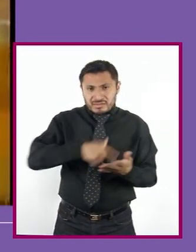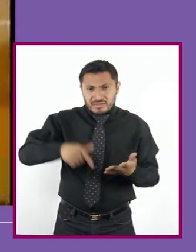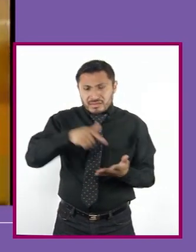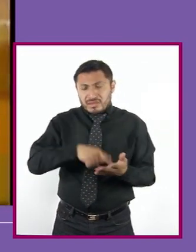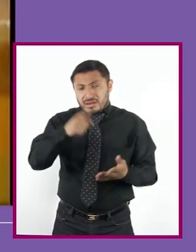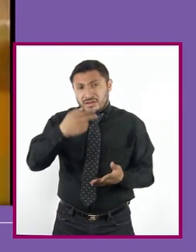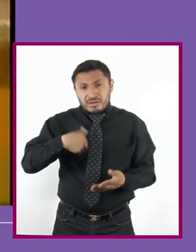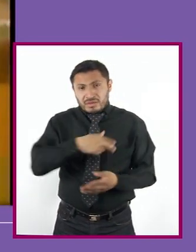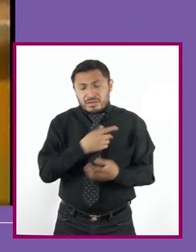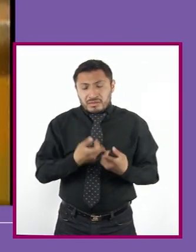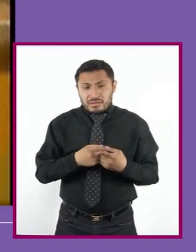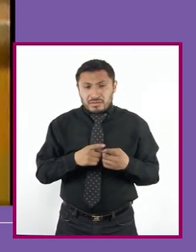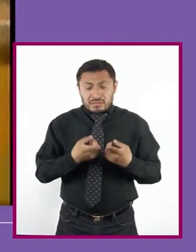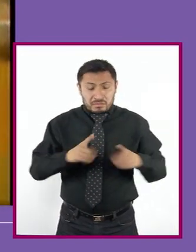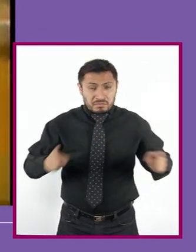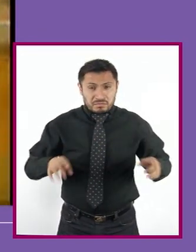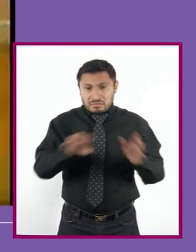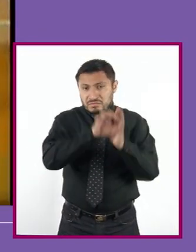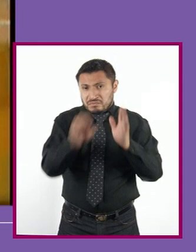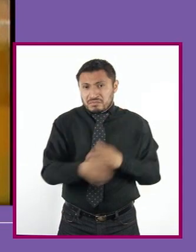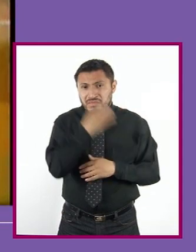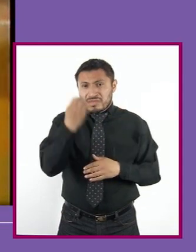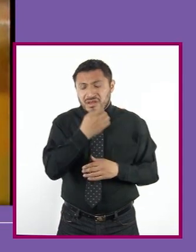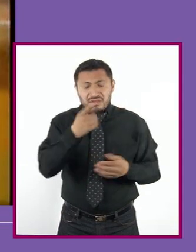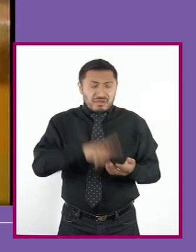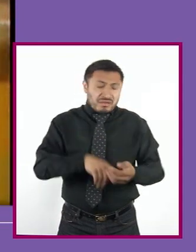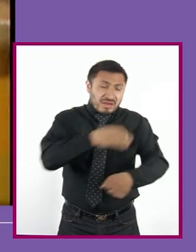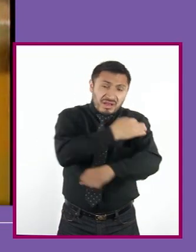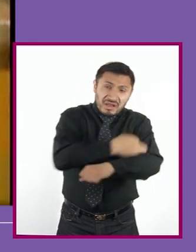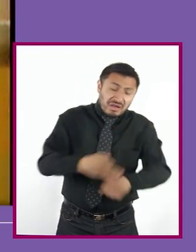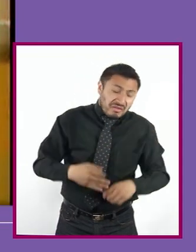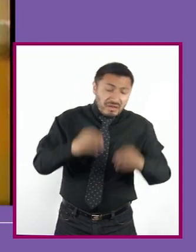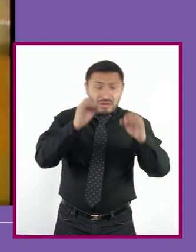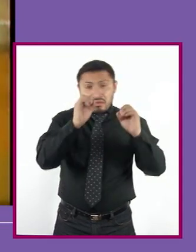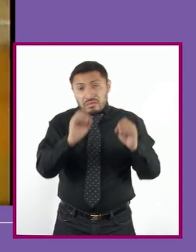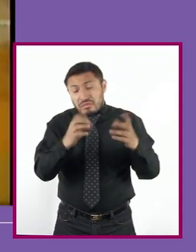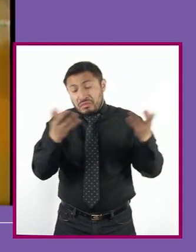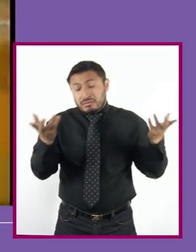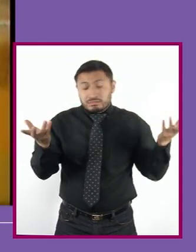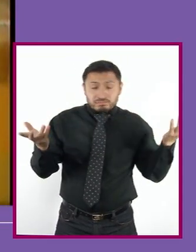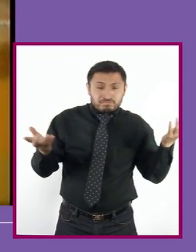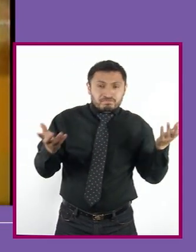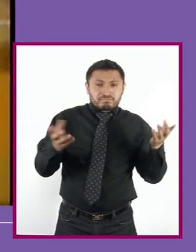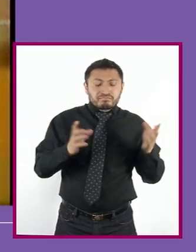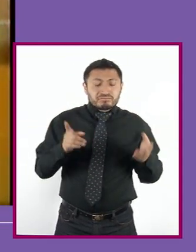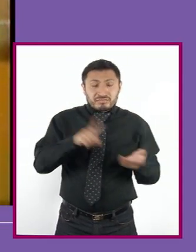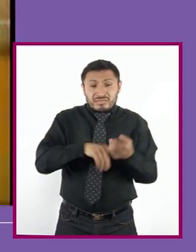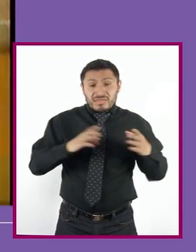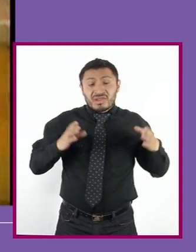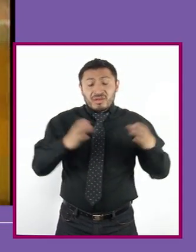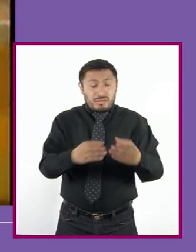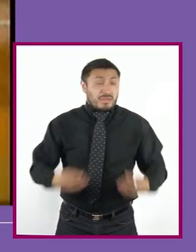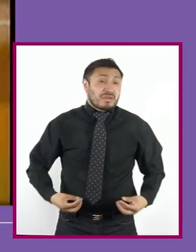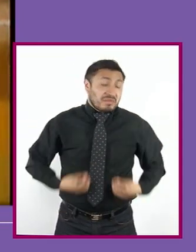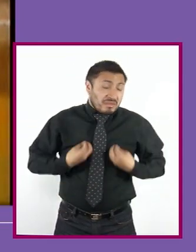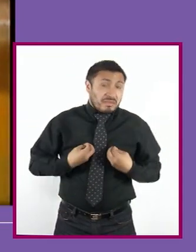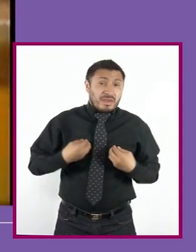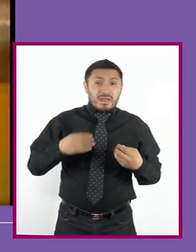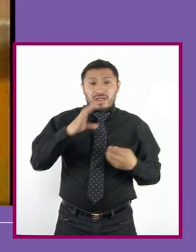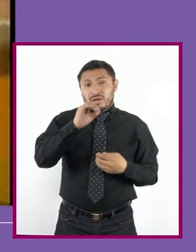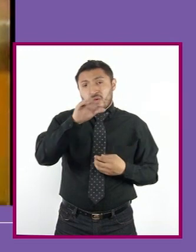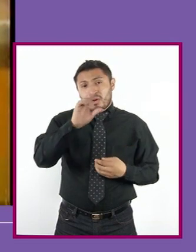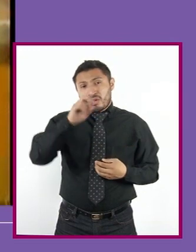desenvolvemos, como puede ser la escuela o en la familia misma o en la localidad donde vivimos, una colonia, un barrio,